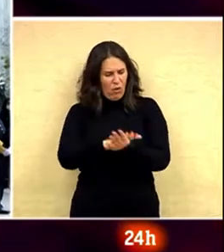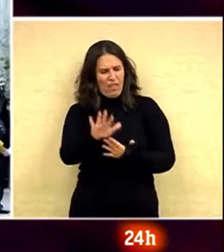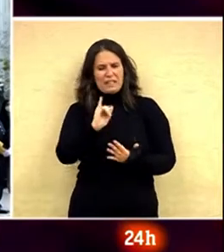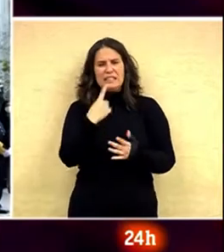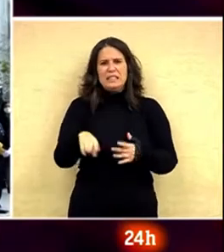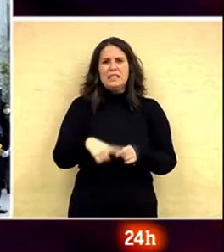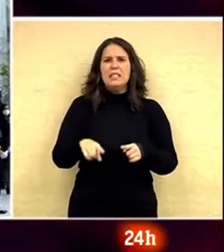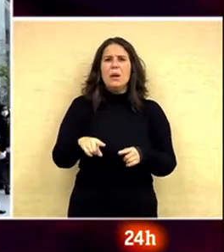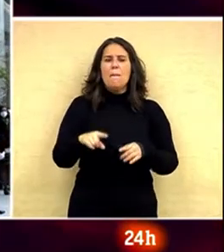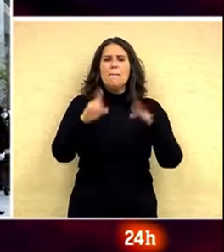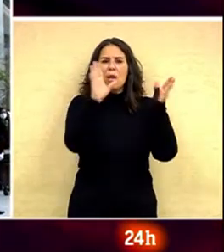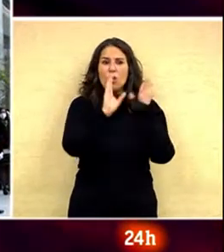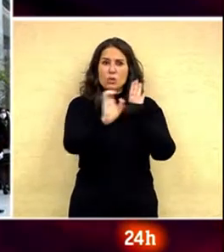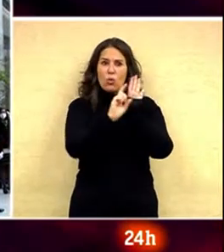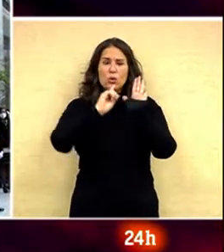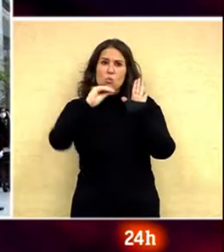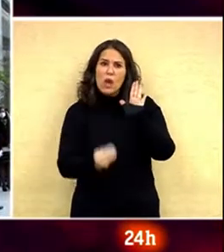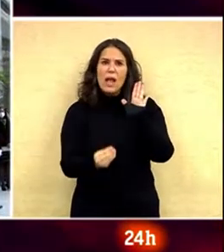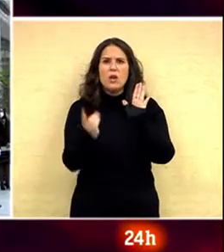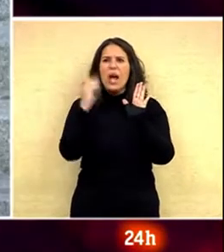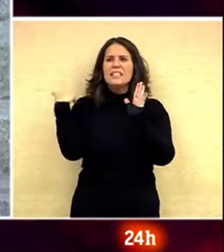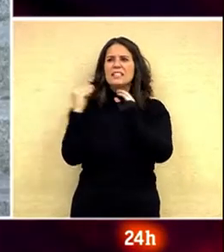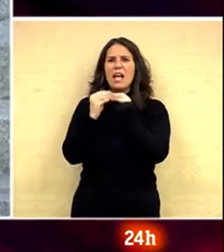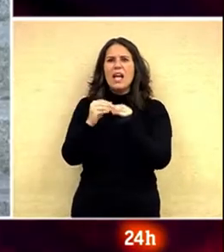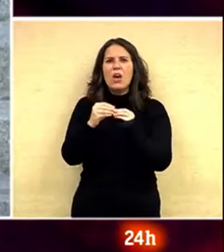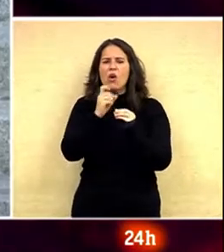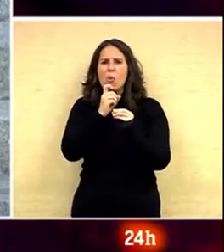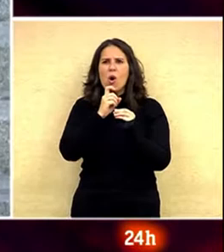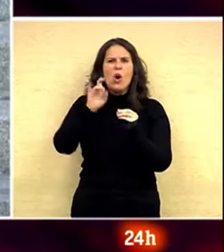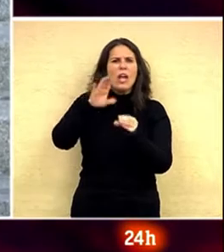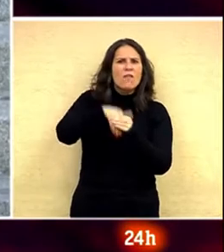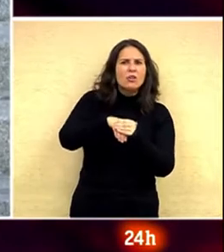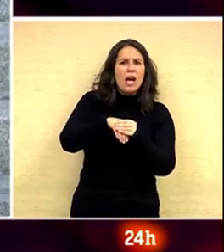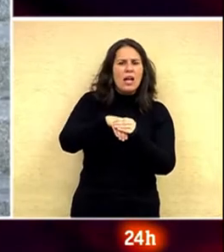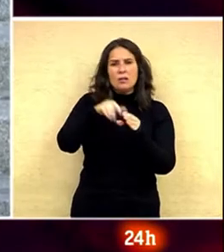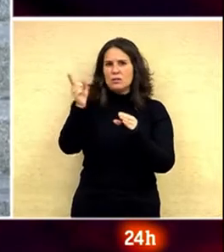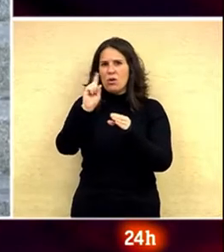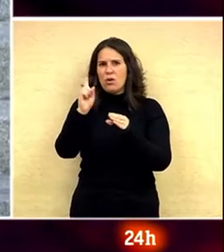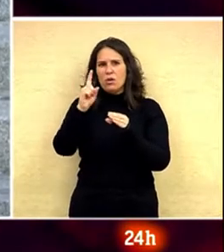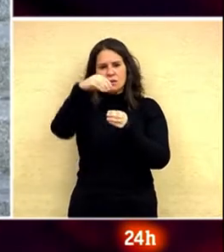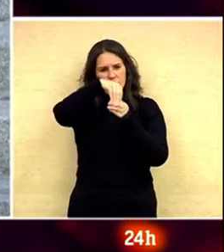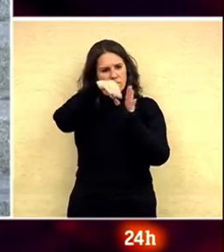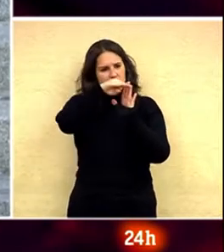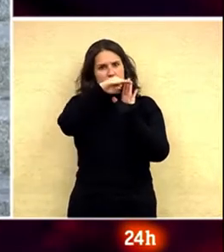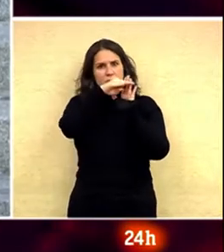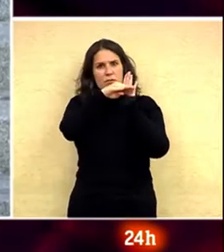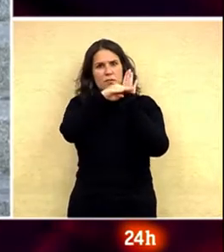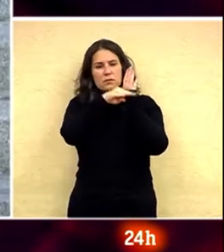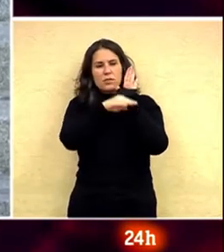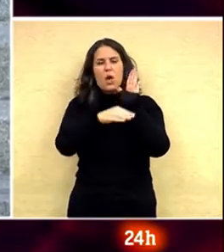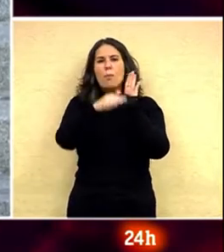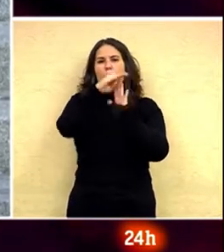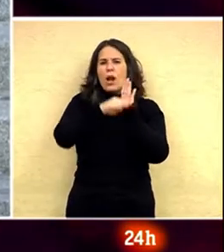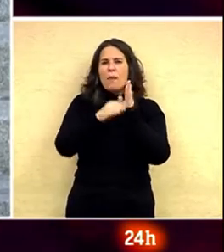Lo que hace buena una Constitución no es solo ni cómo se elaboró ni quién la votó. Es su concreto programa de